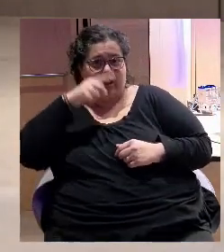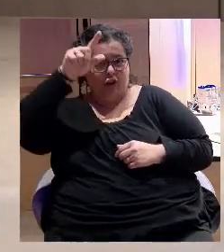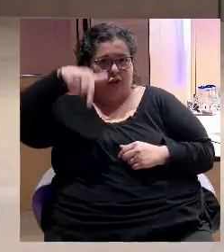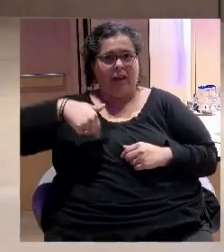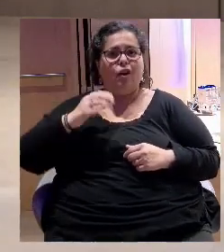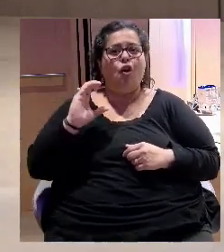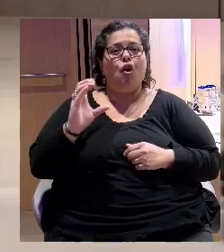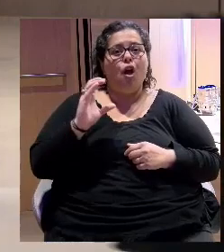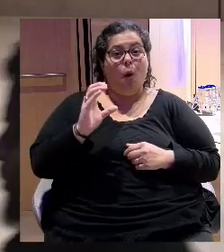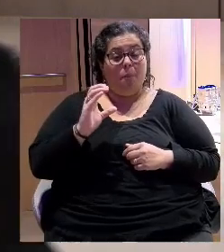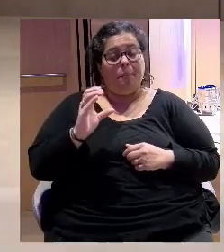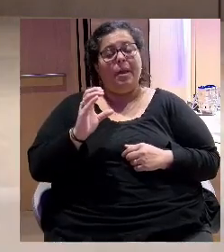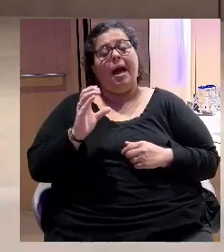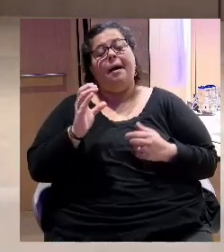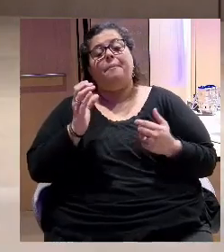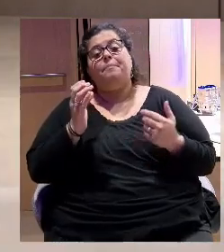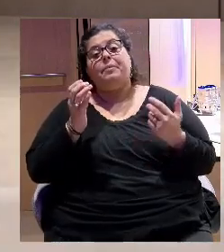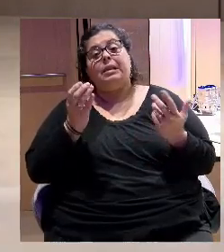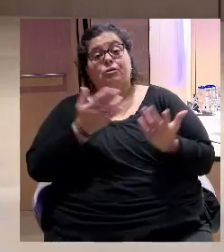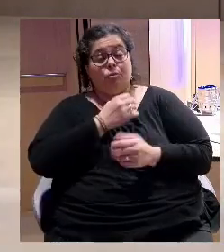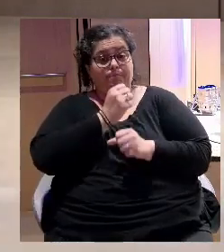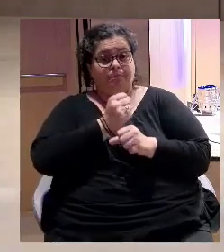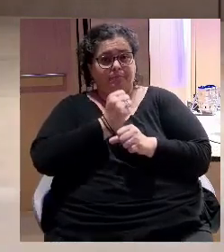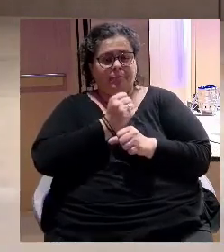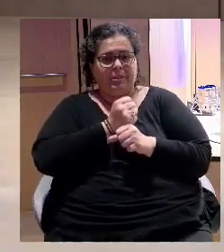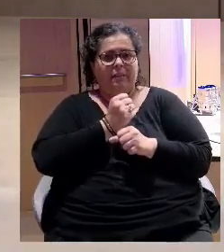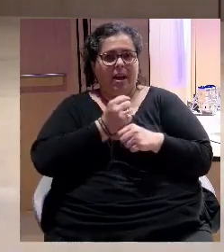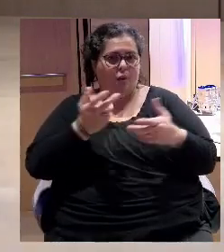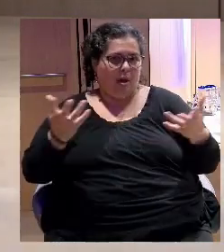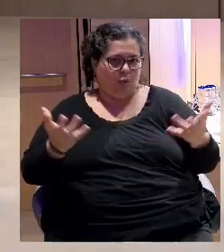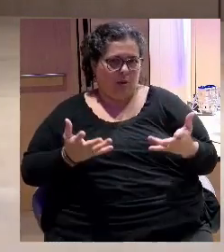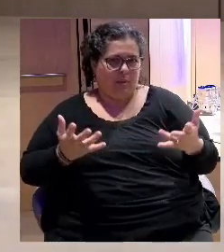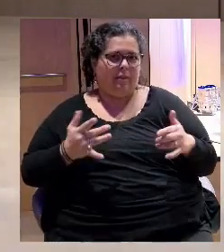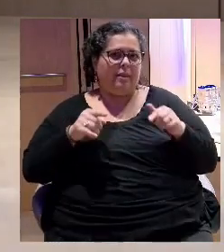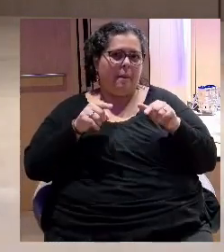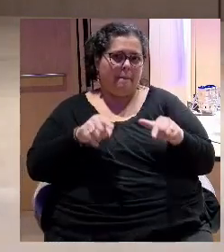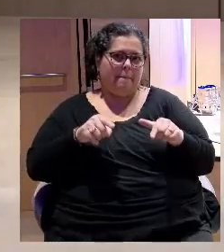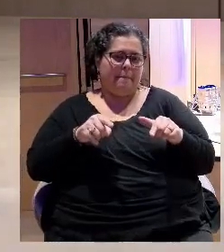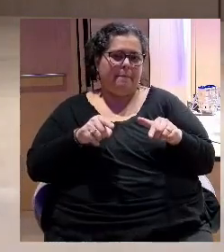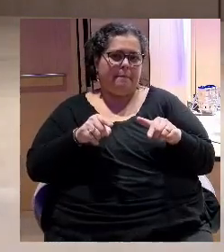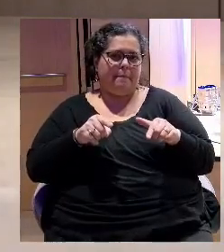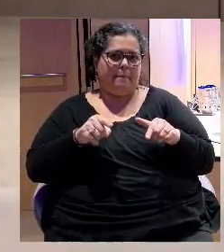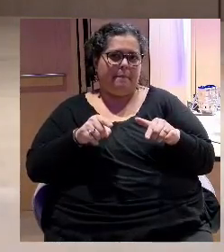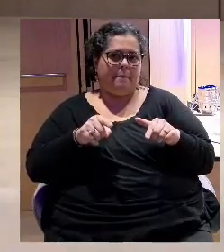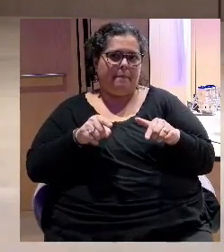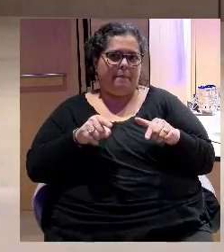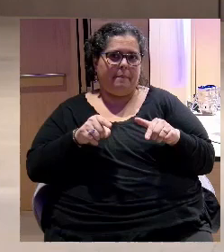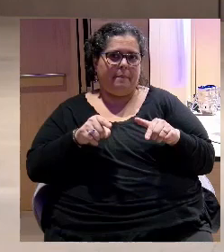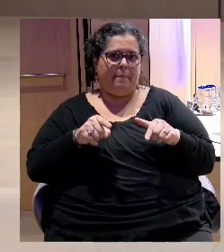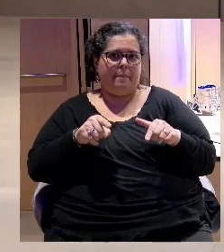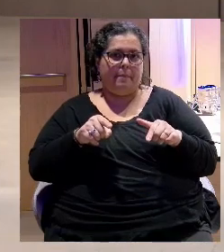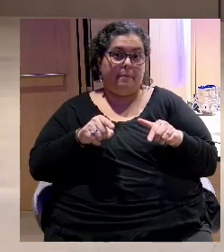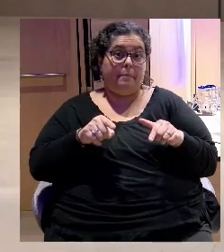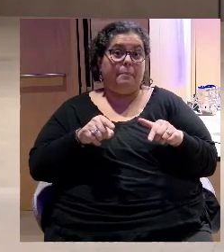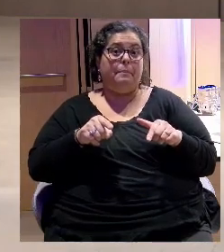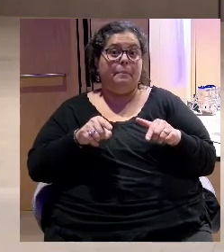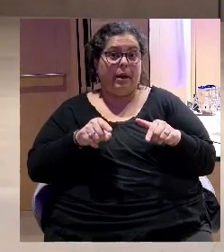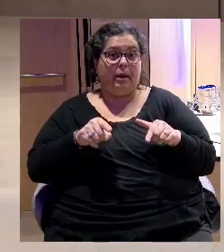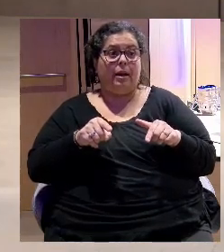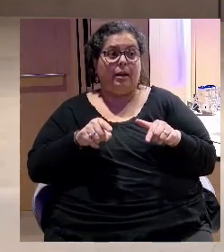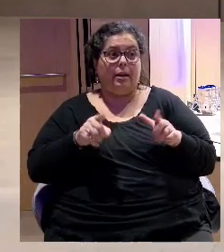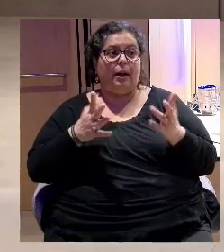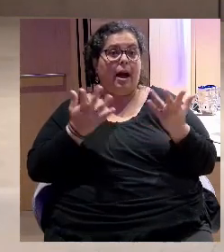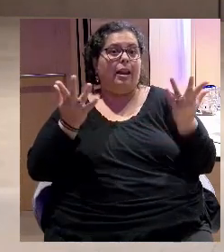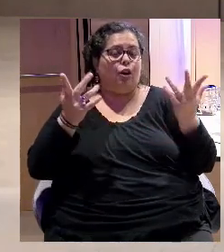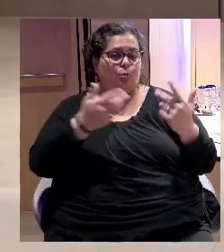Colombia, y trabajo actualmente para la Escuela Superior de Administración Pública y eventualmente he